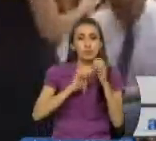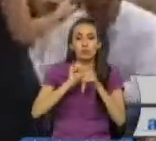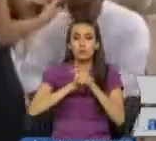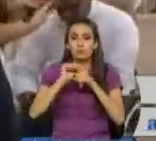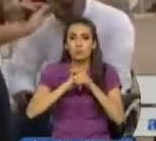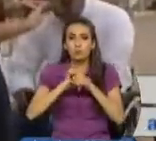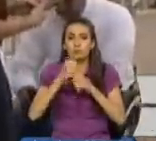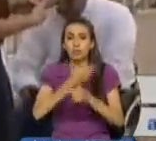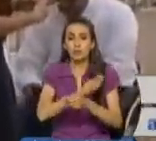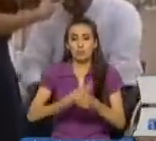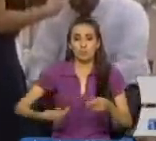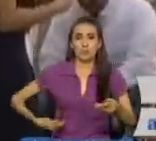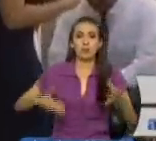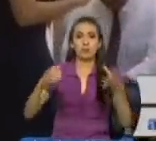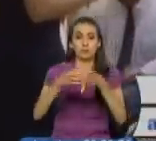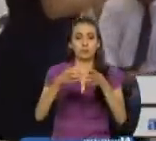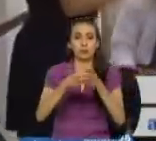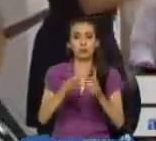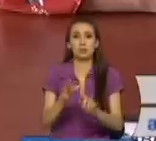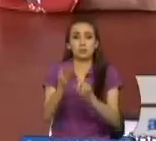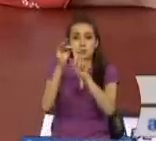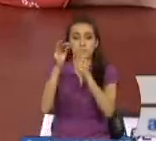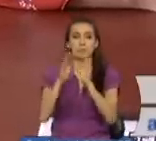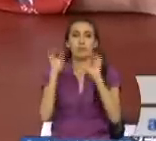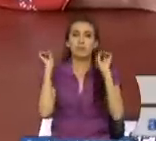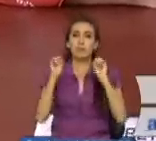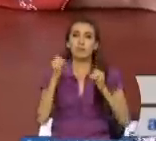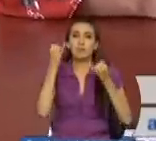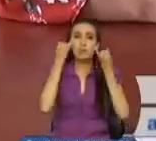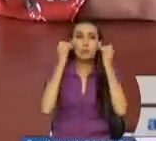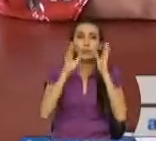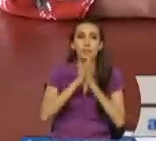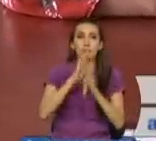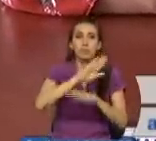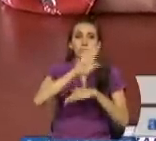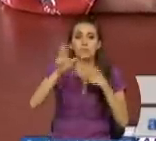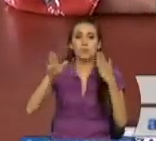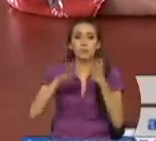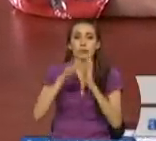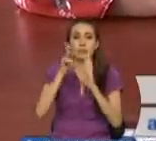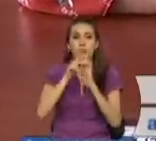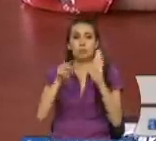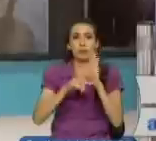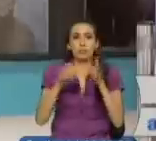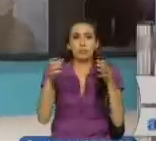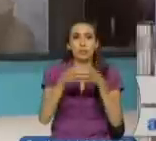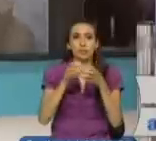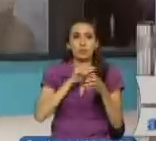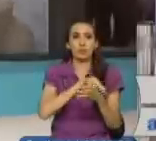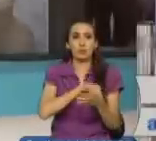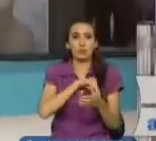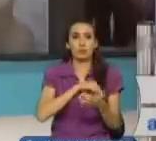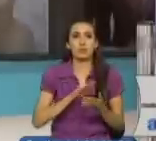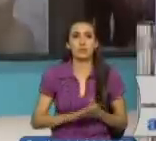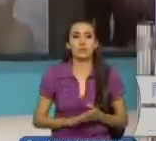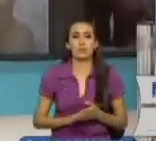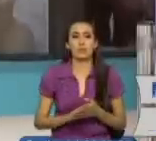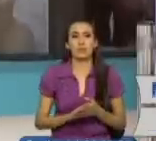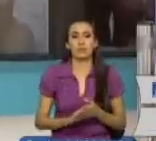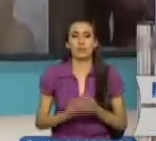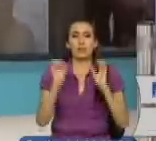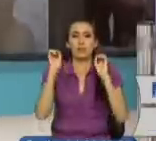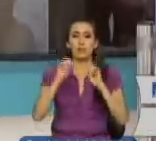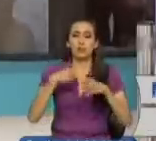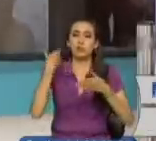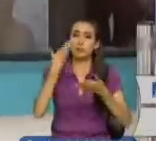Explica el presidente de la comisión especializada monomer y Sánchez y Elizabeth cabezas integrante de la comisión de gobiernos autónomos si tenga la seguridad que si